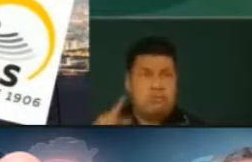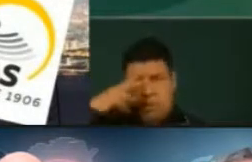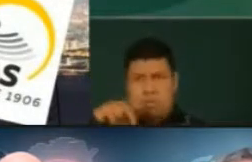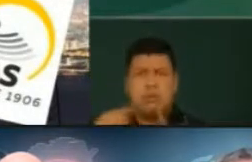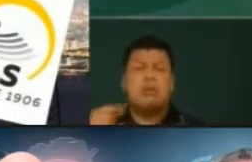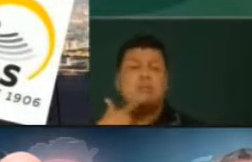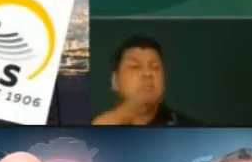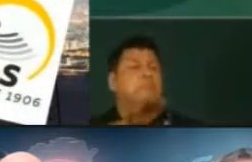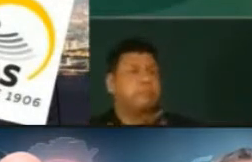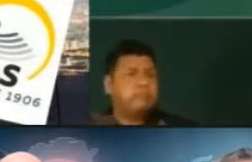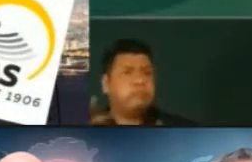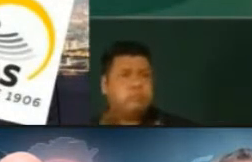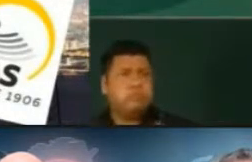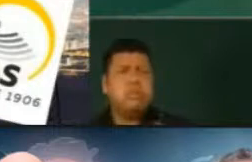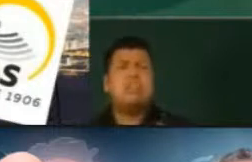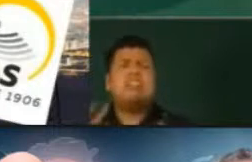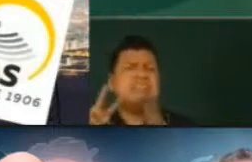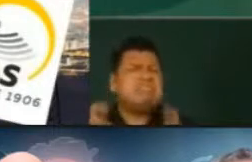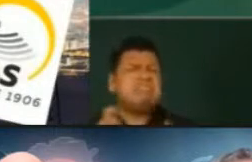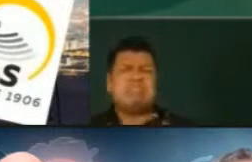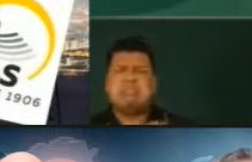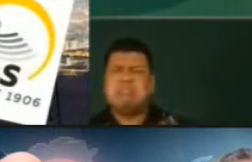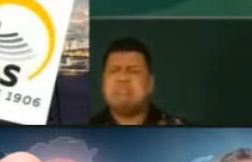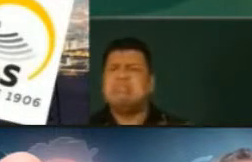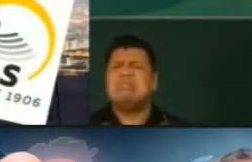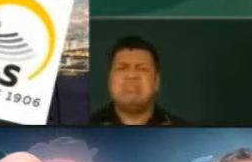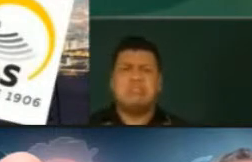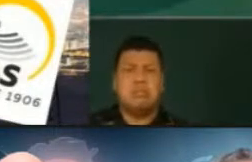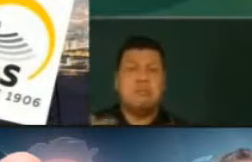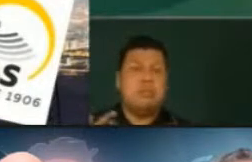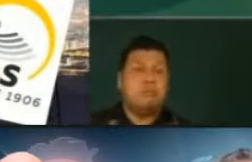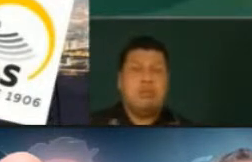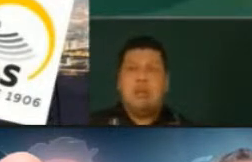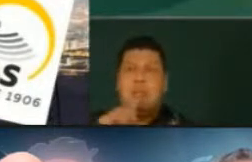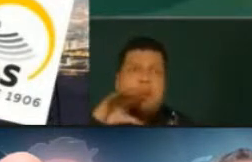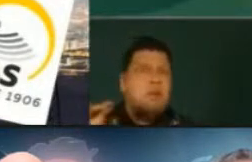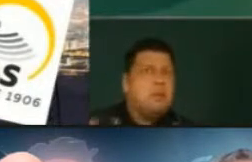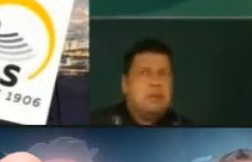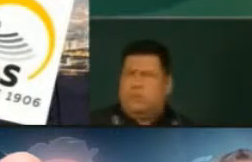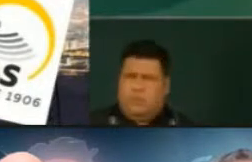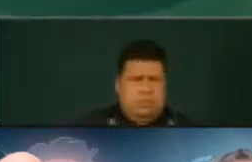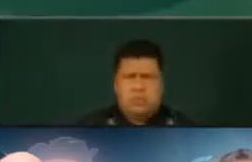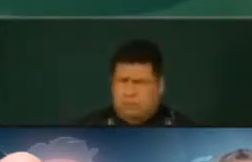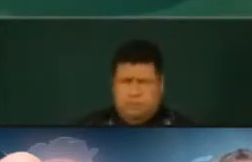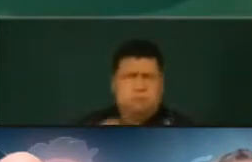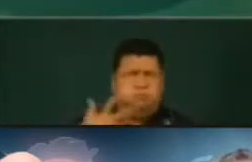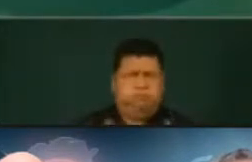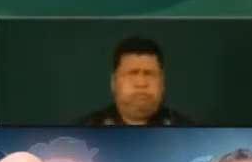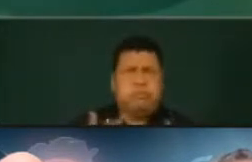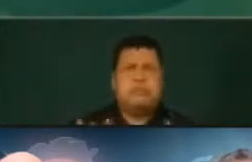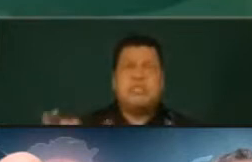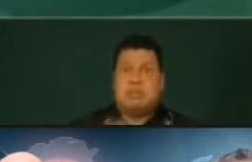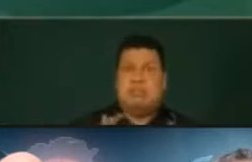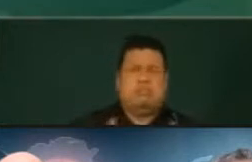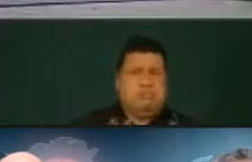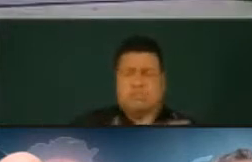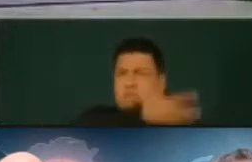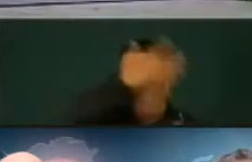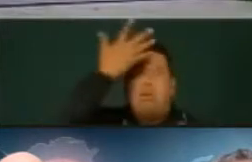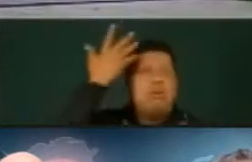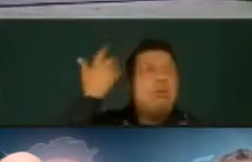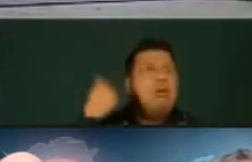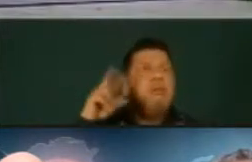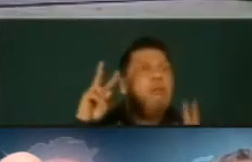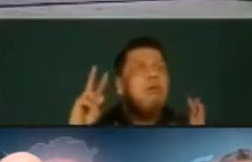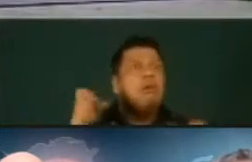cuadra, se va a ir. Y esa tiendita va a bajar esos precios que tenía por encima del